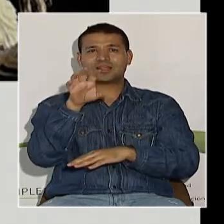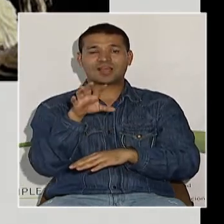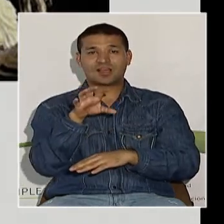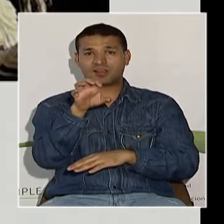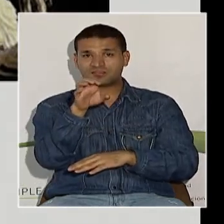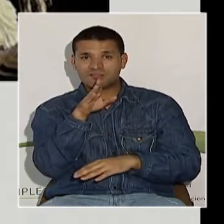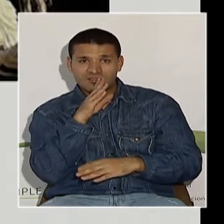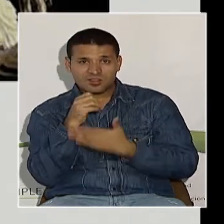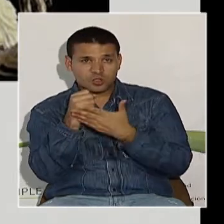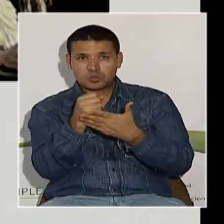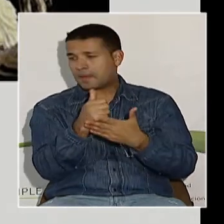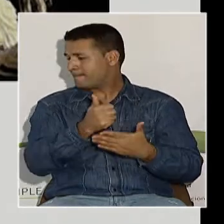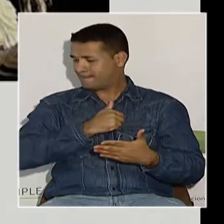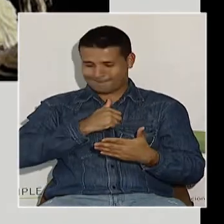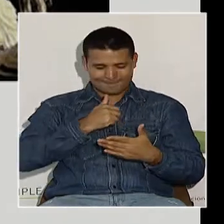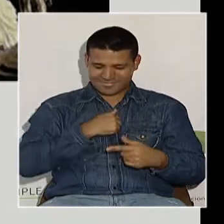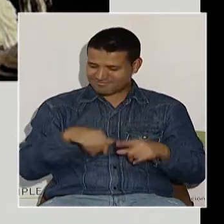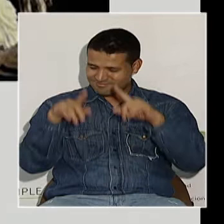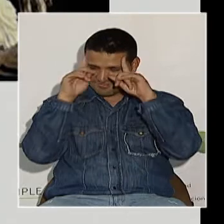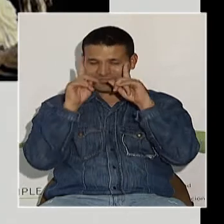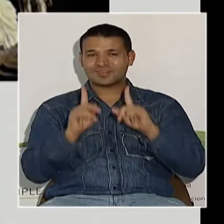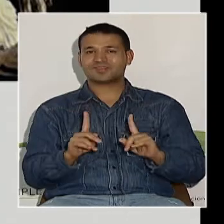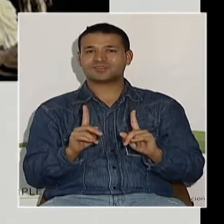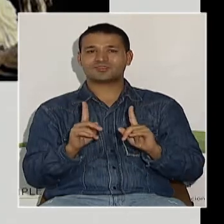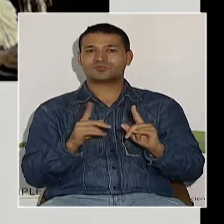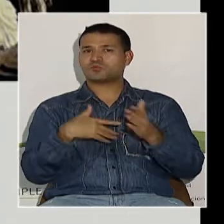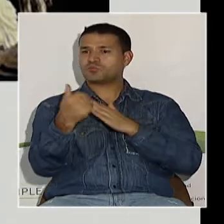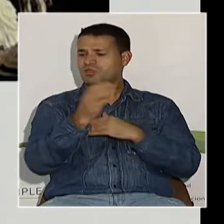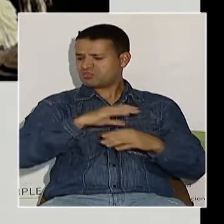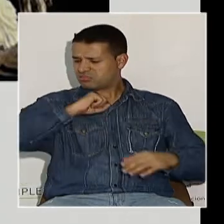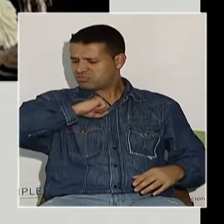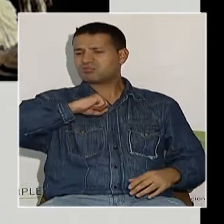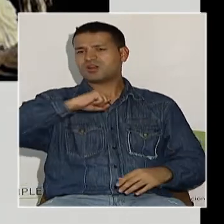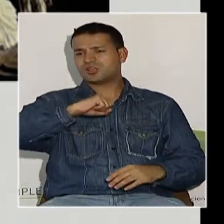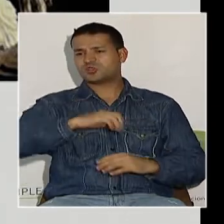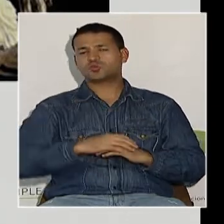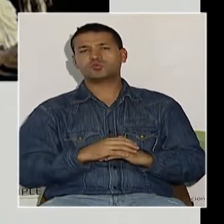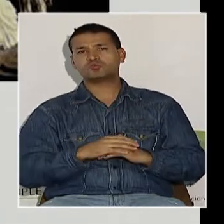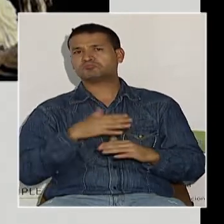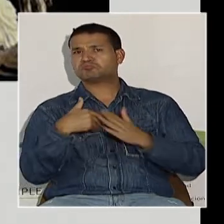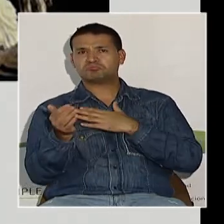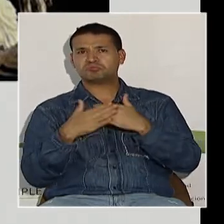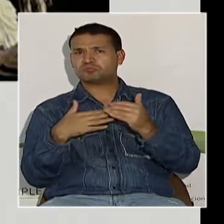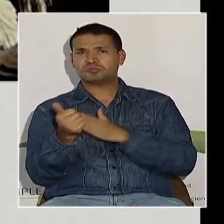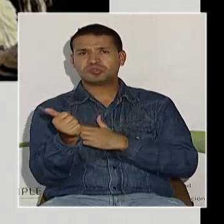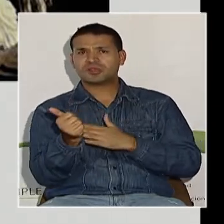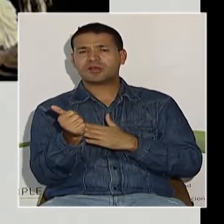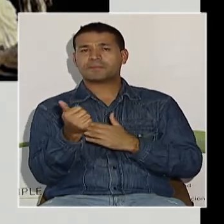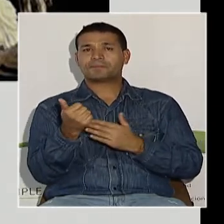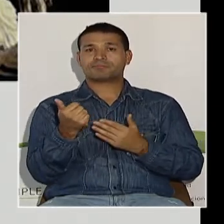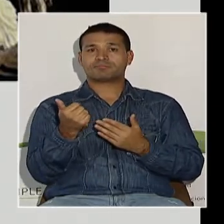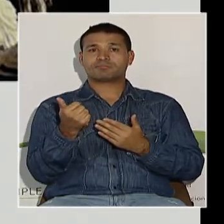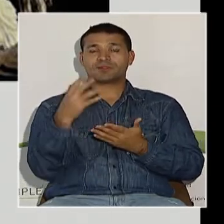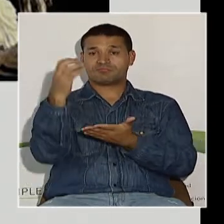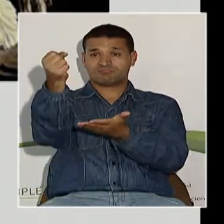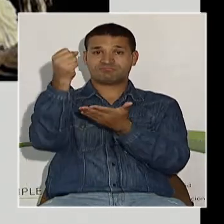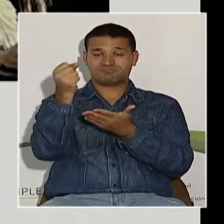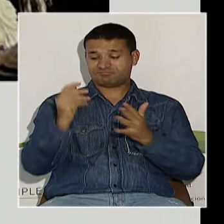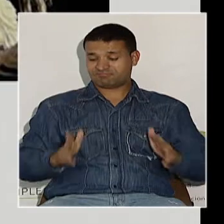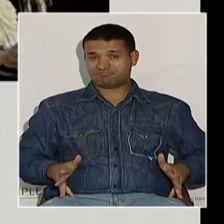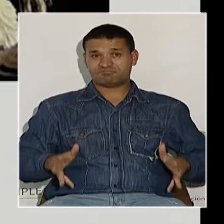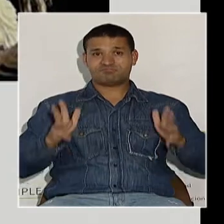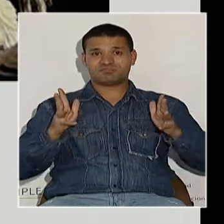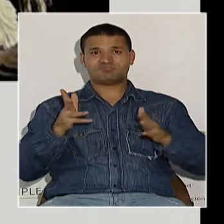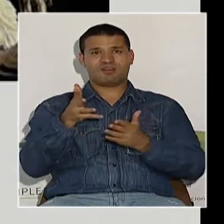nosotros mismos. Y no vale que tengamos derechos, no vale que tengamos todos los recursos si nosotros no hacemos